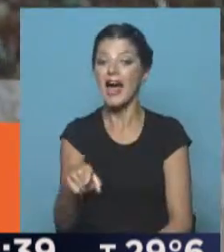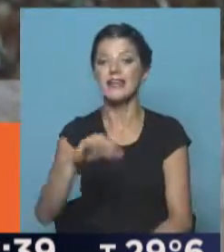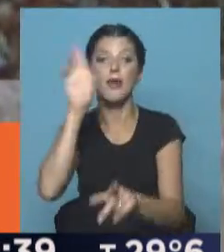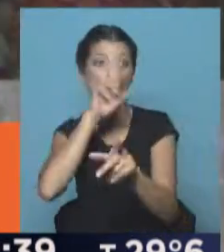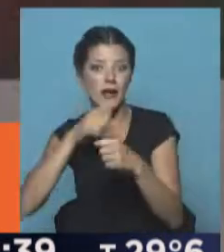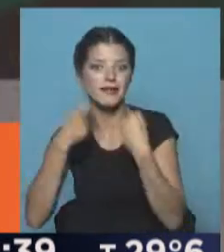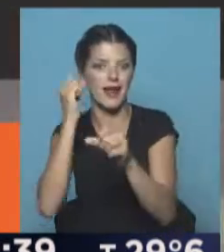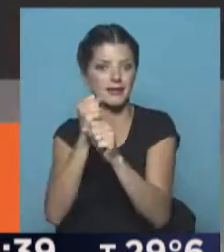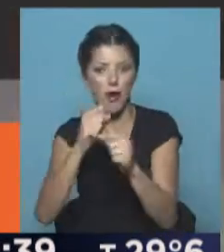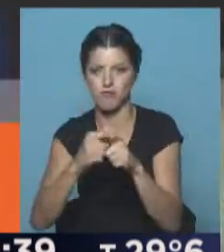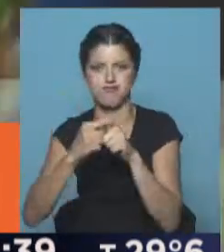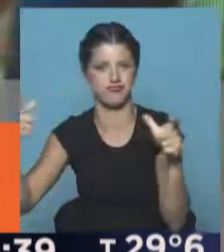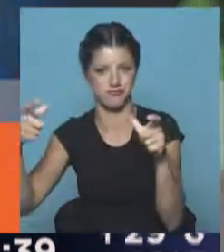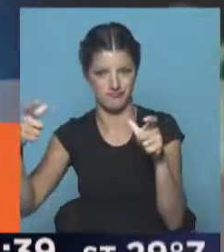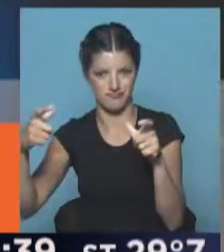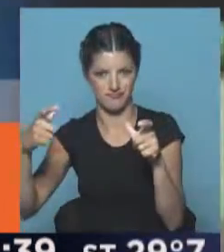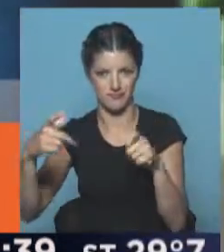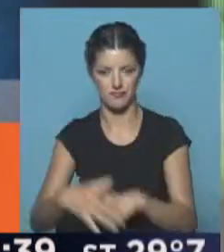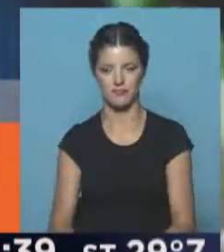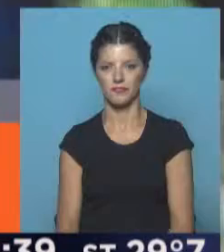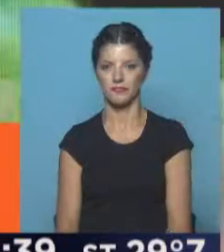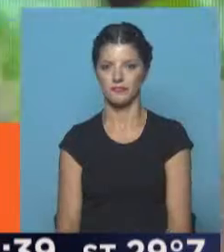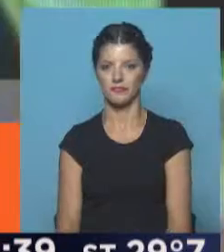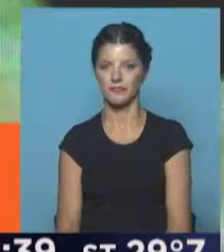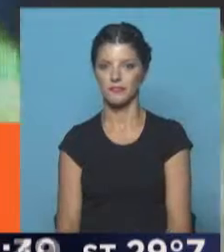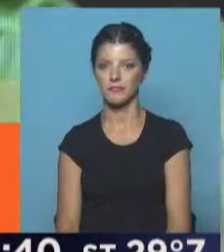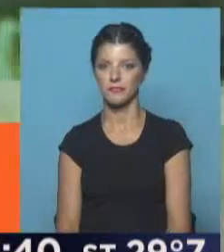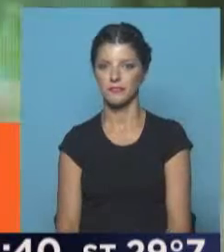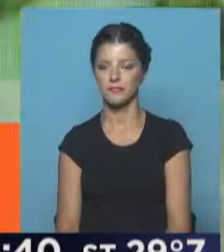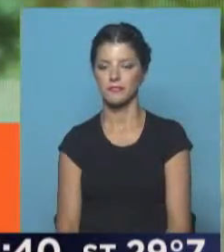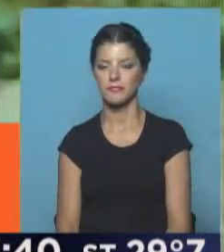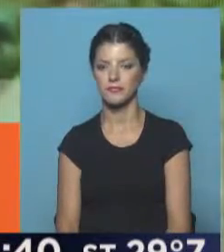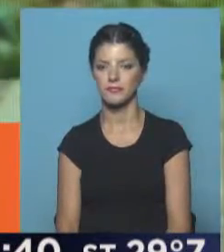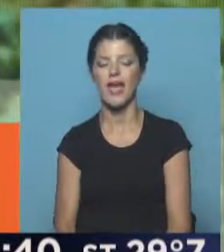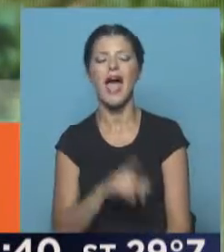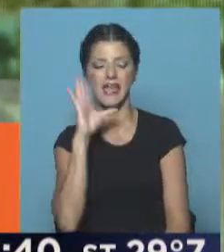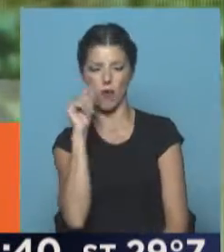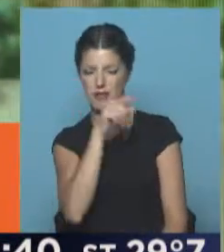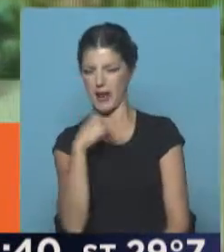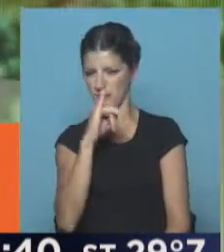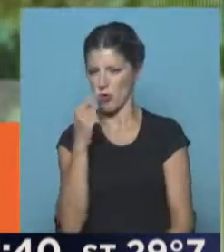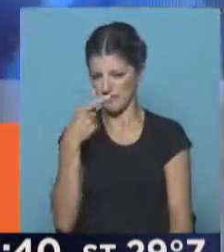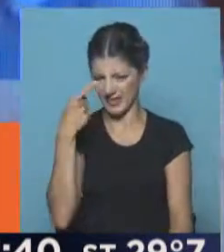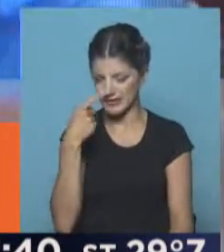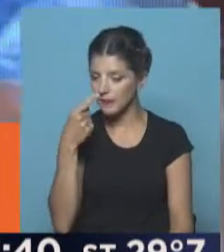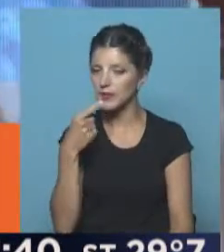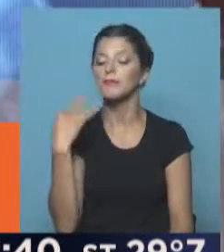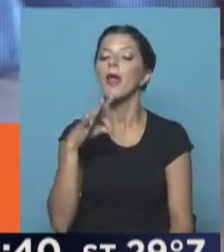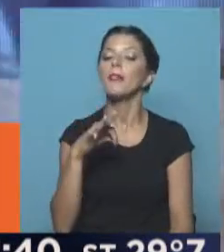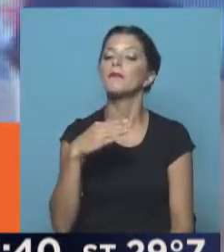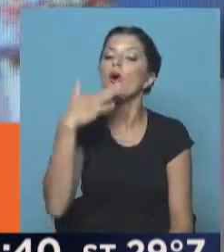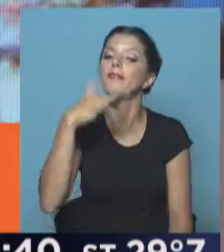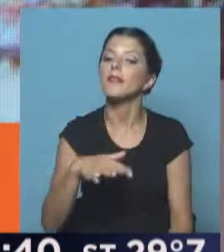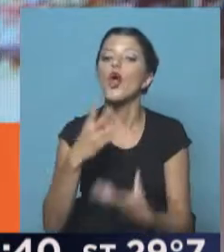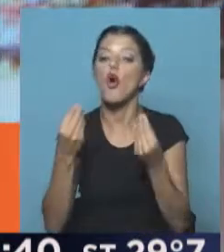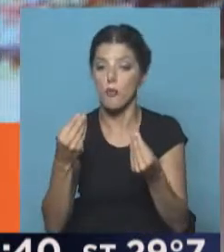Ahora, hay una cuestión en relación a esto y a lo que decía Rulo que me parece interesante, que es revisar, o la necesidad de revisar de algún modo el modo